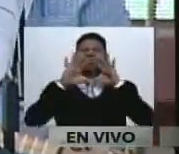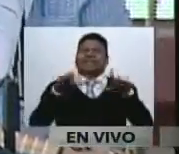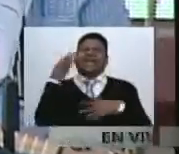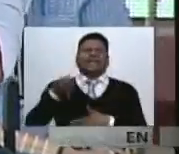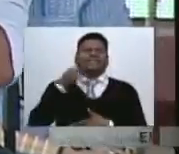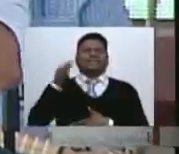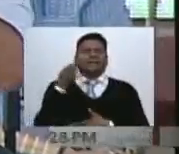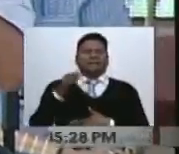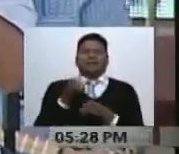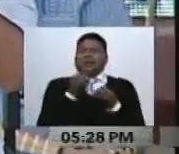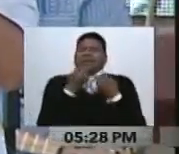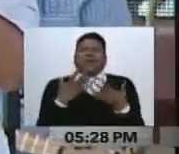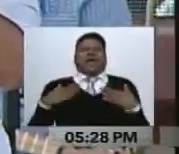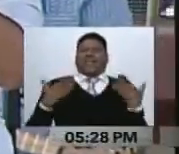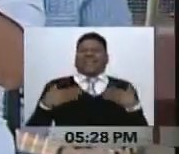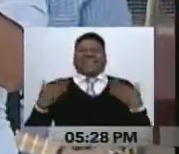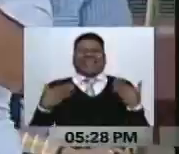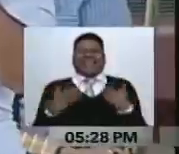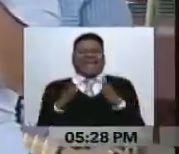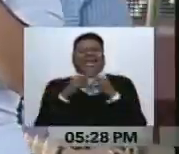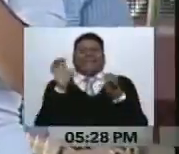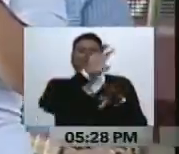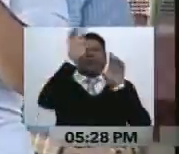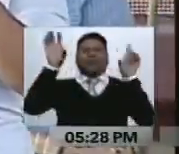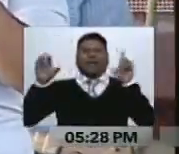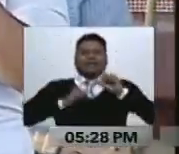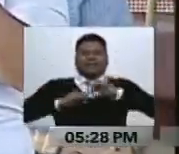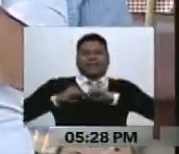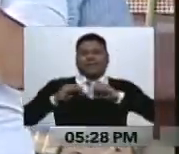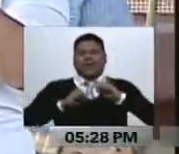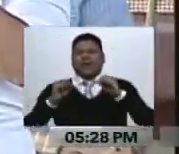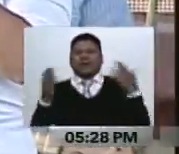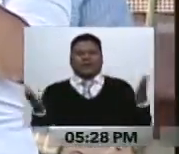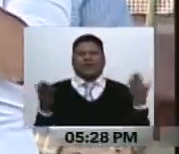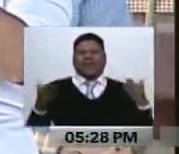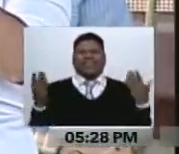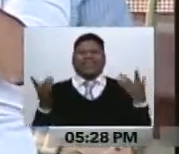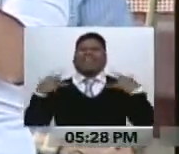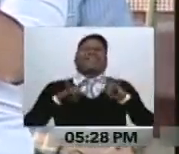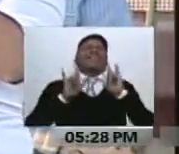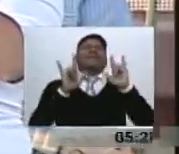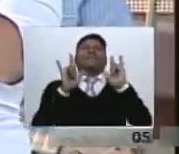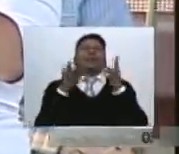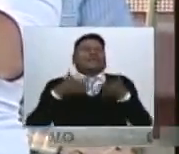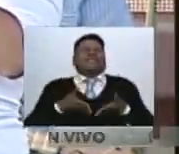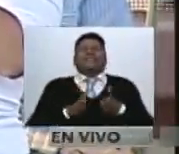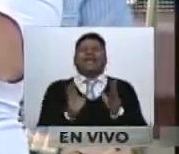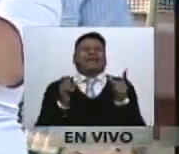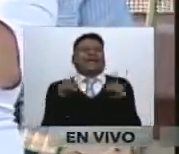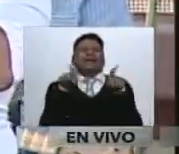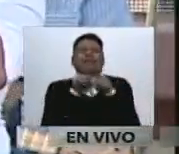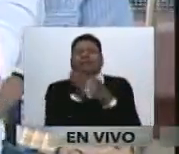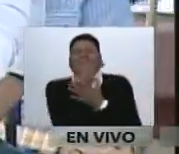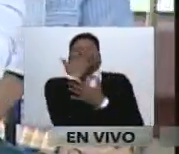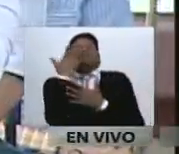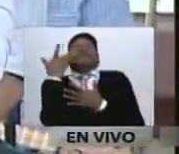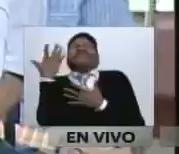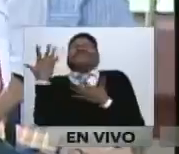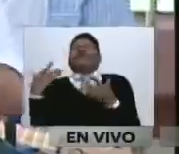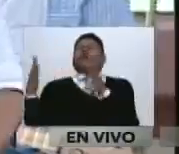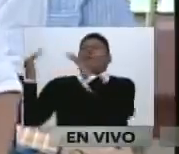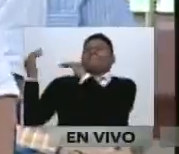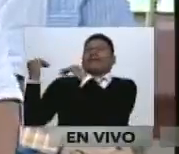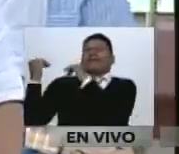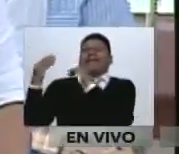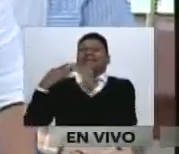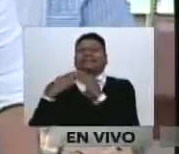más la alegría, que los países del mundo se muevan con la energía del amor y renazca como una flor la esperanza que nos llevará